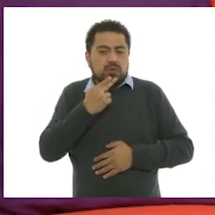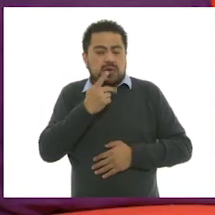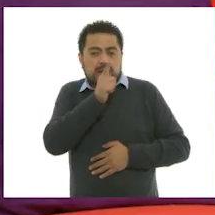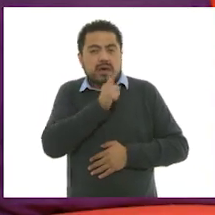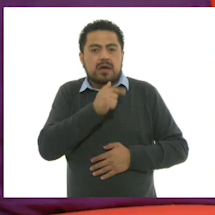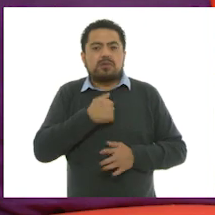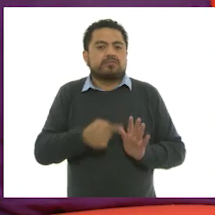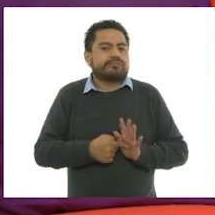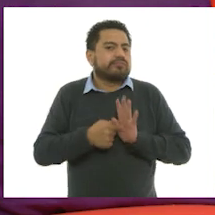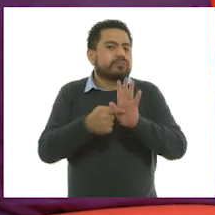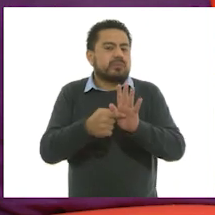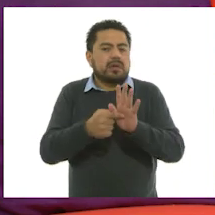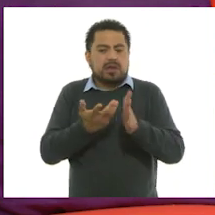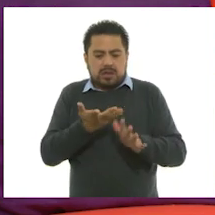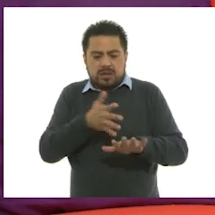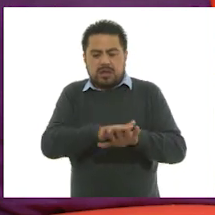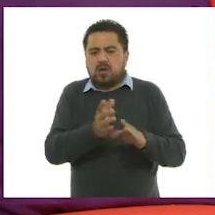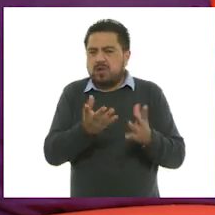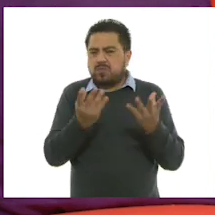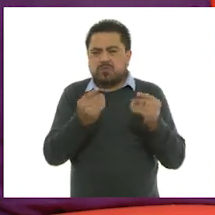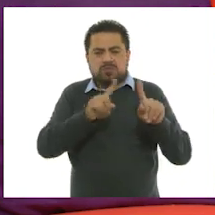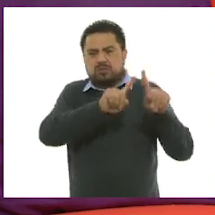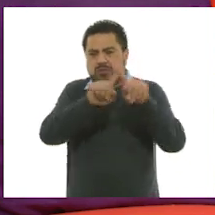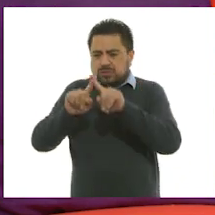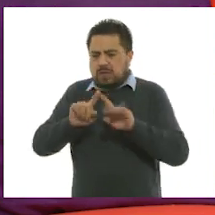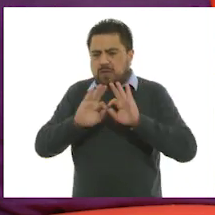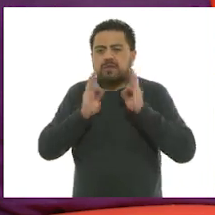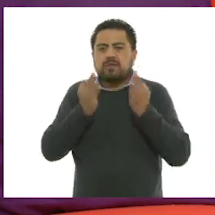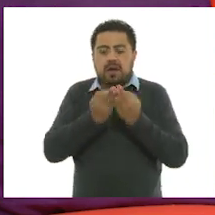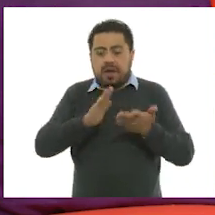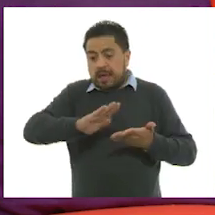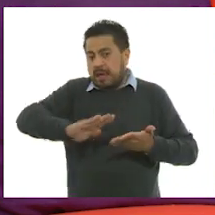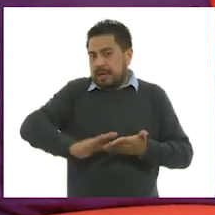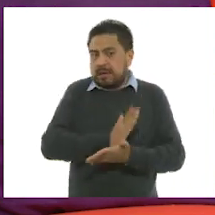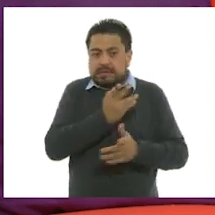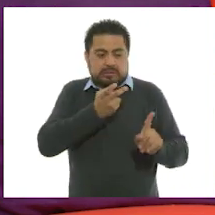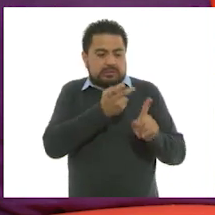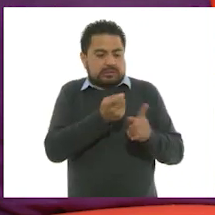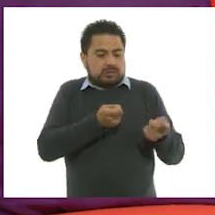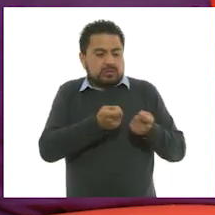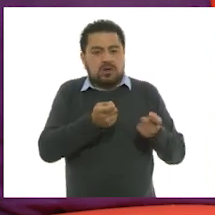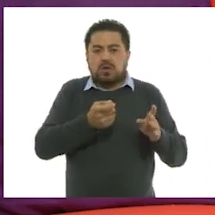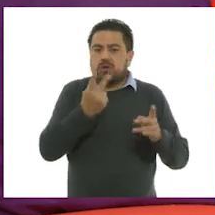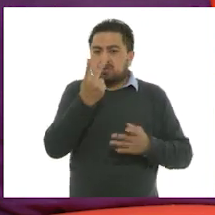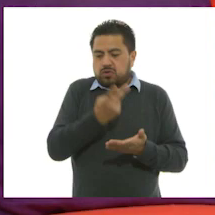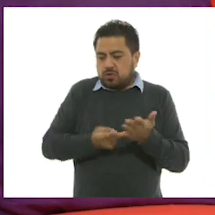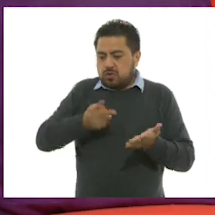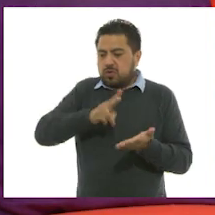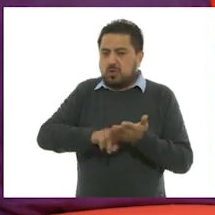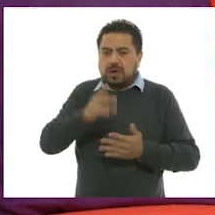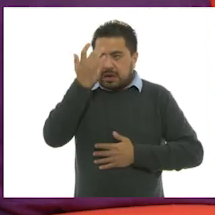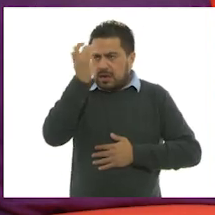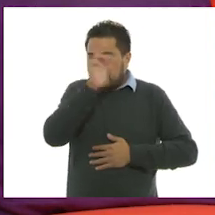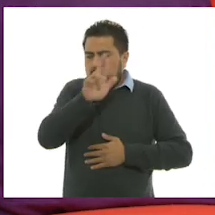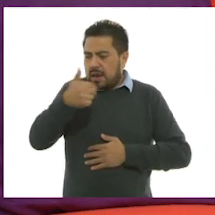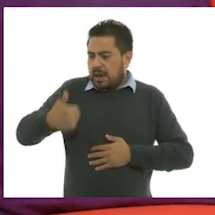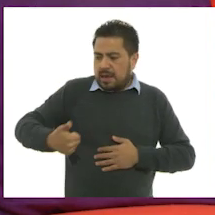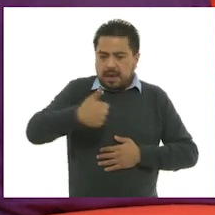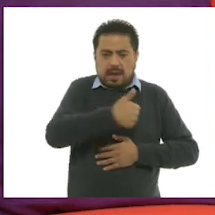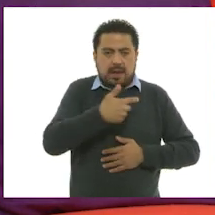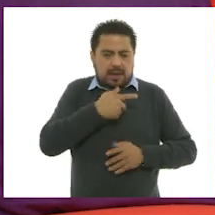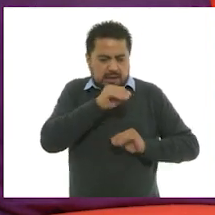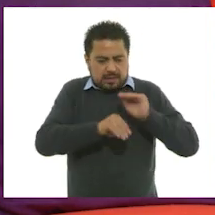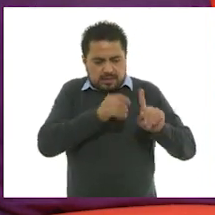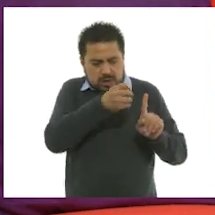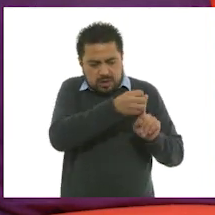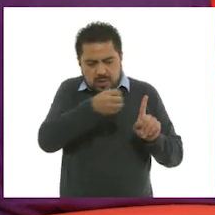estoy mostrando que se emplean de distintas formas. Además, estoy modelando el uso de ambas, reconociendo que cada una tiene